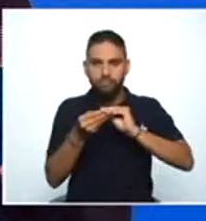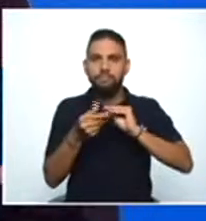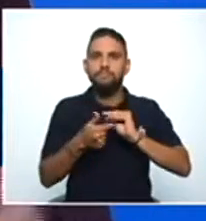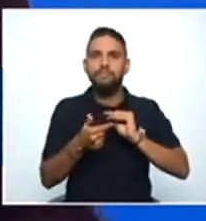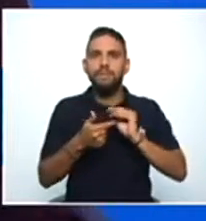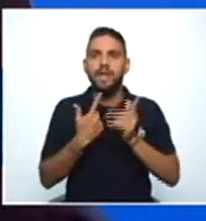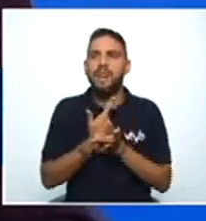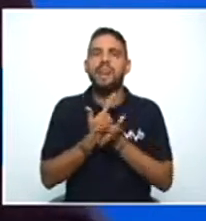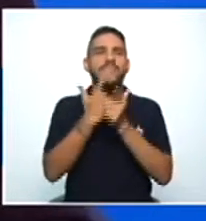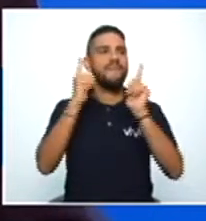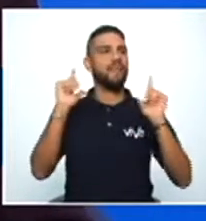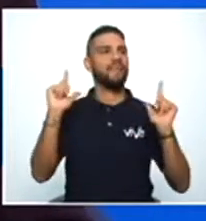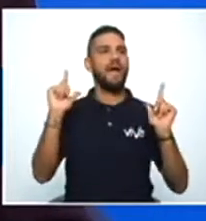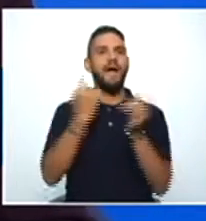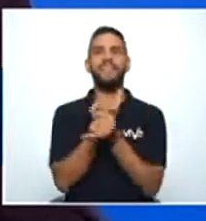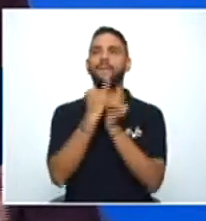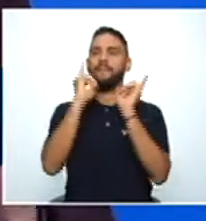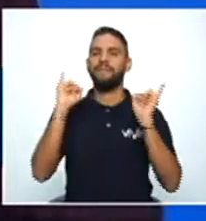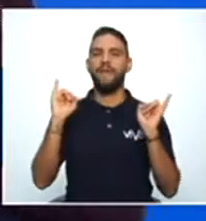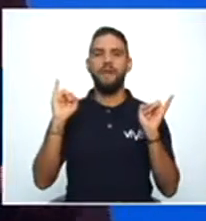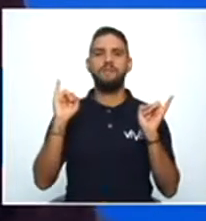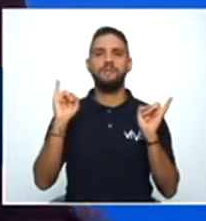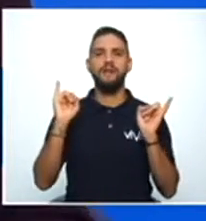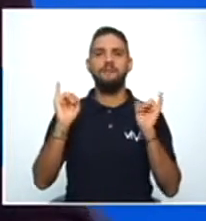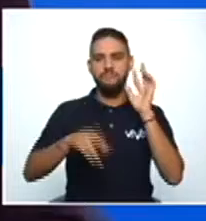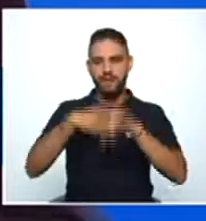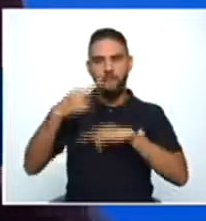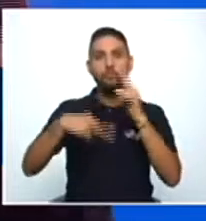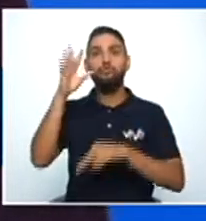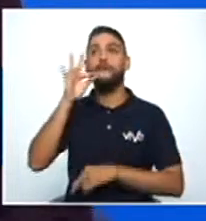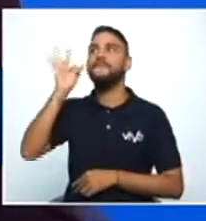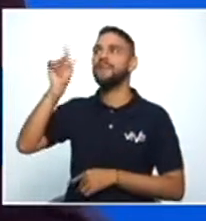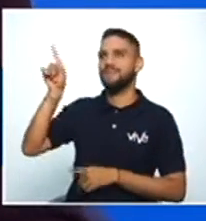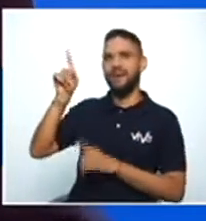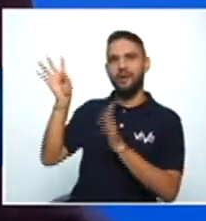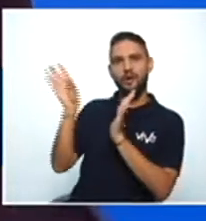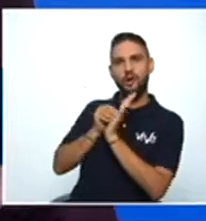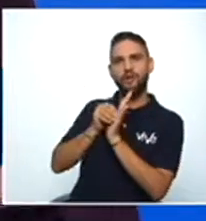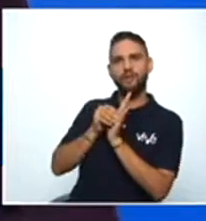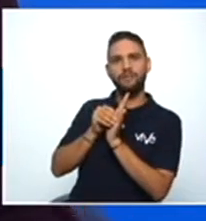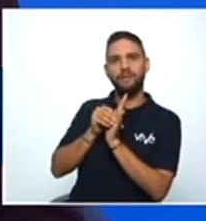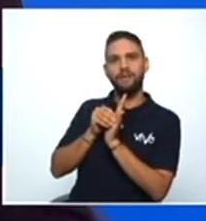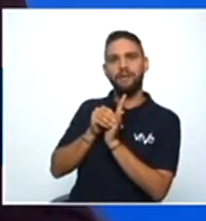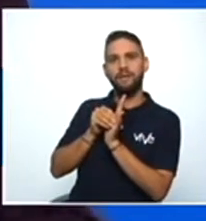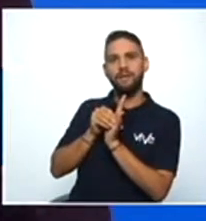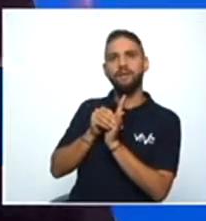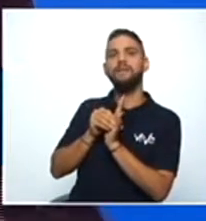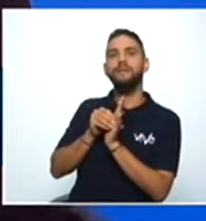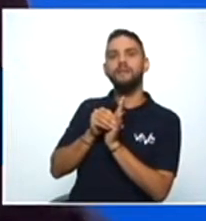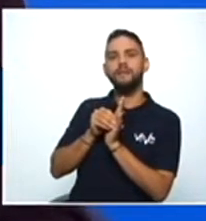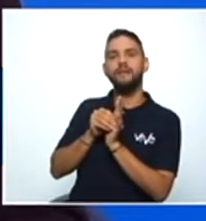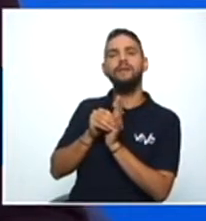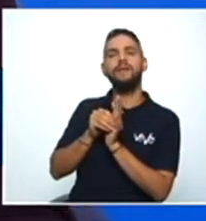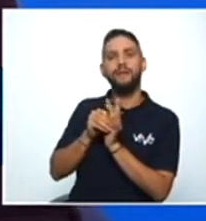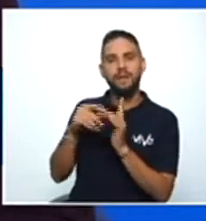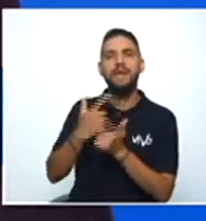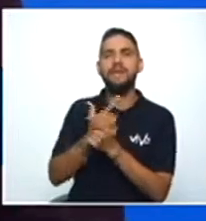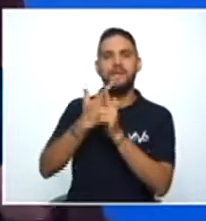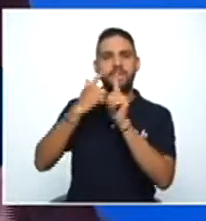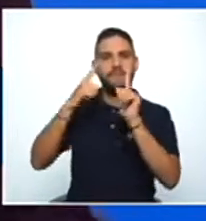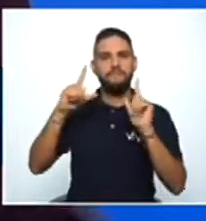la libertad desde el punto de vista de lo que fue la revolución francesa asociada a la libertad y encontramos a la soberanía vista desde